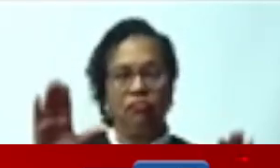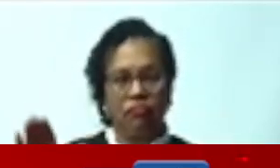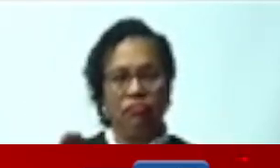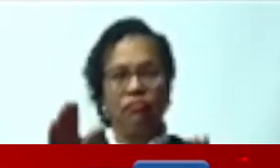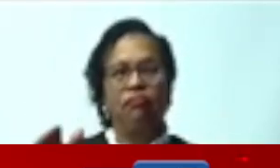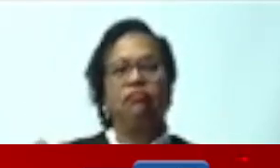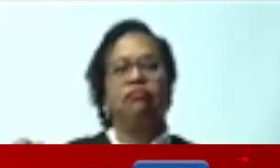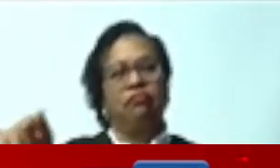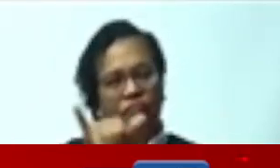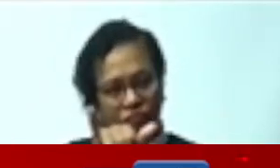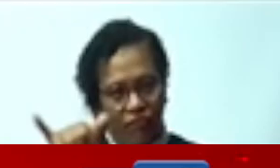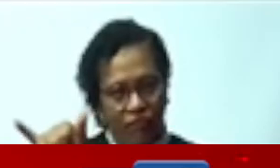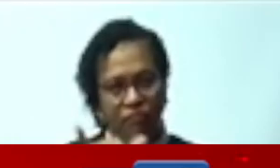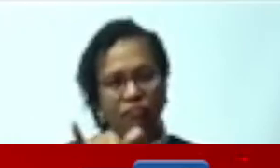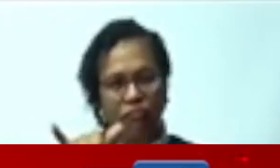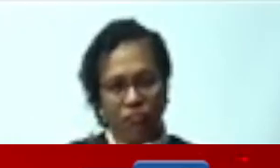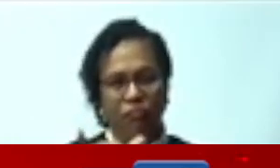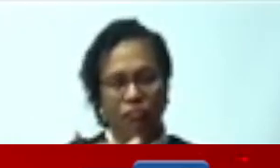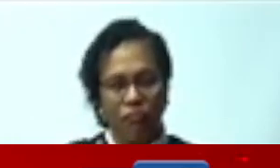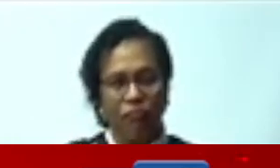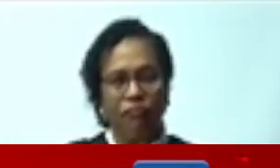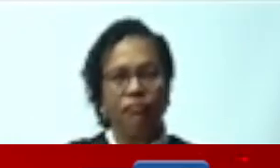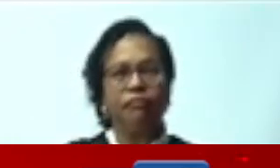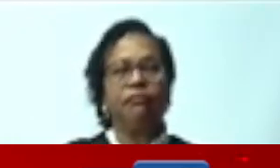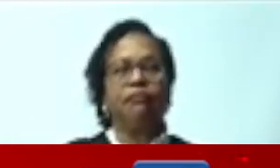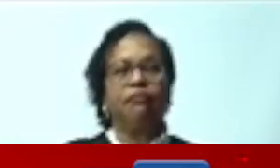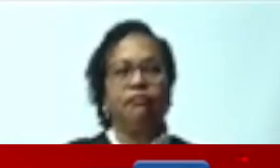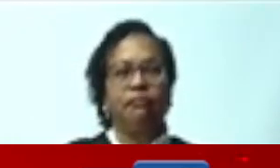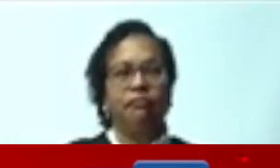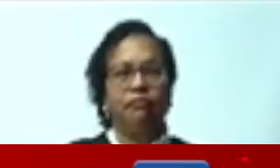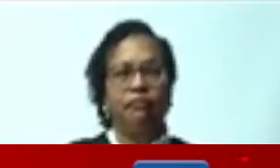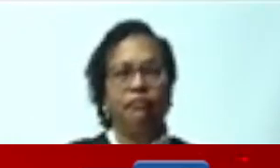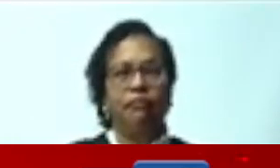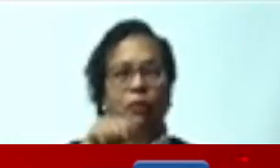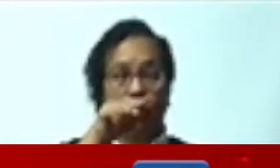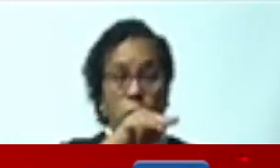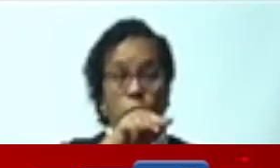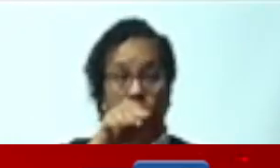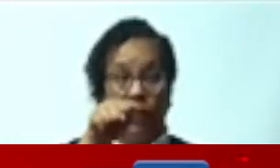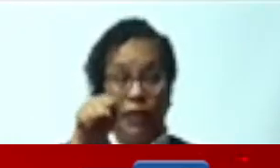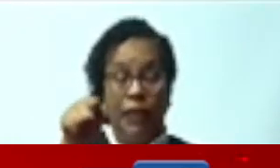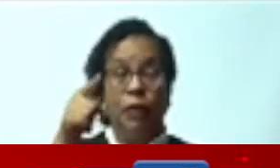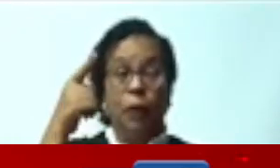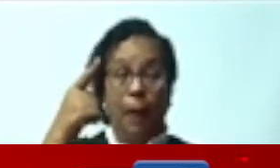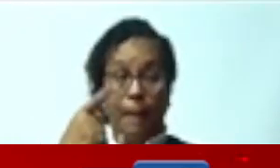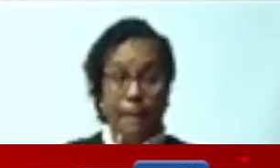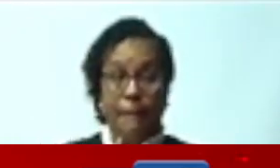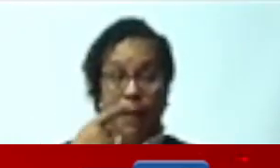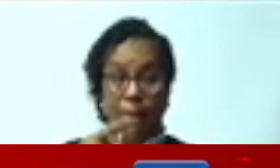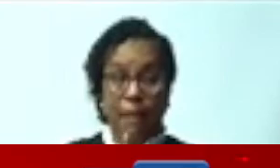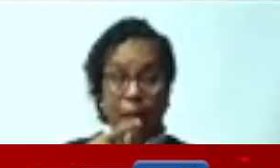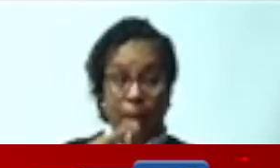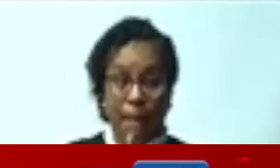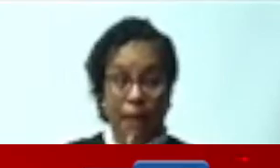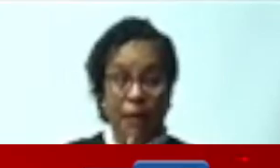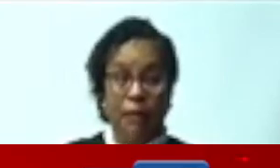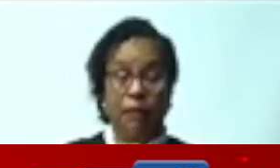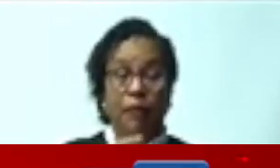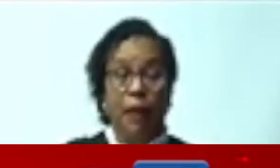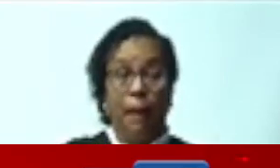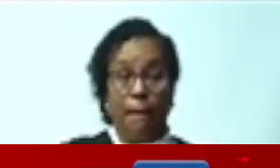sueldos de los pensionados de nuestras Fuerzas Armadas. De igual forma,